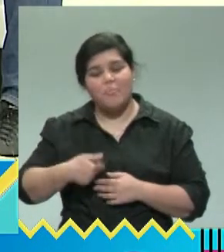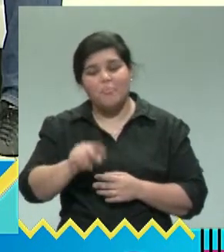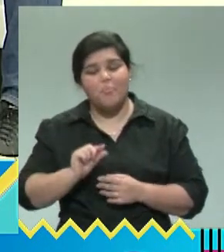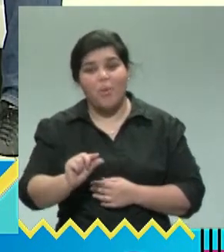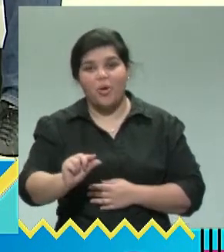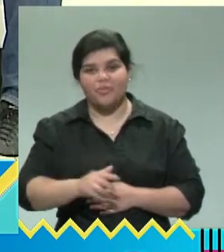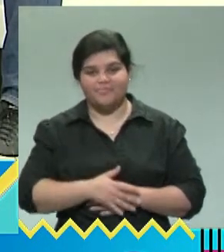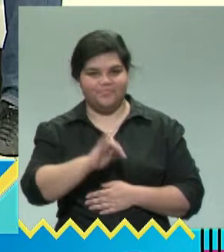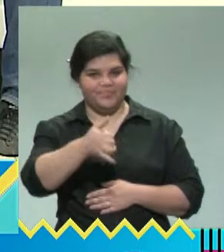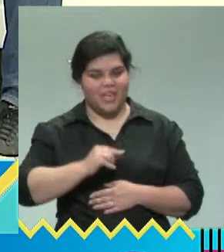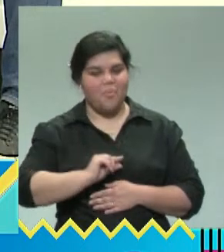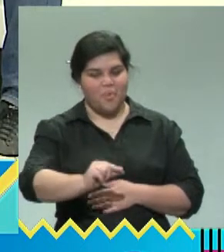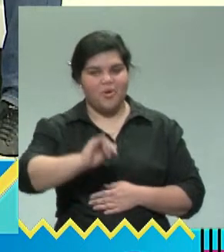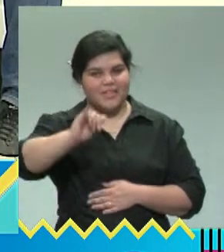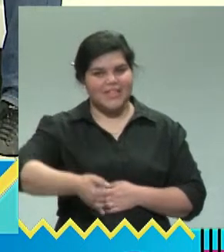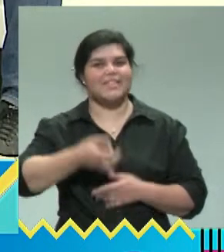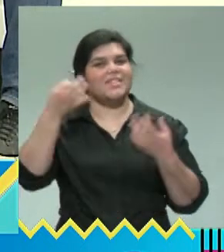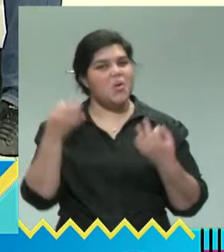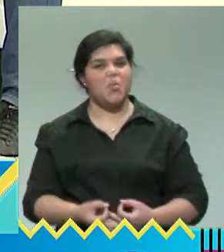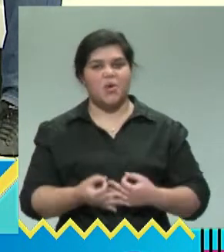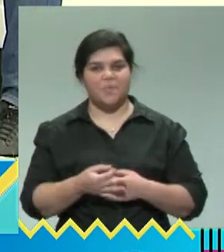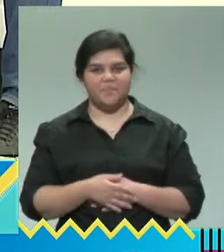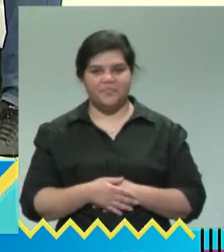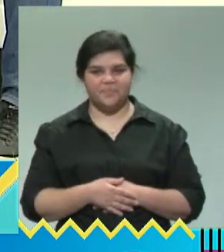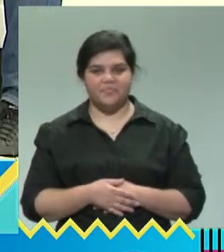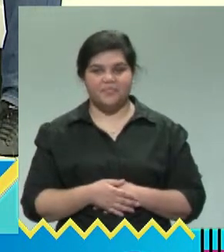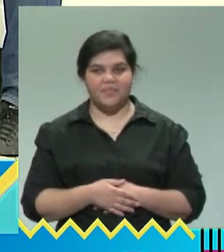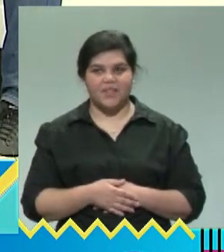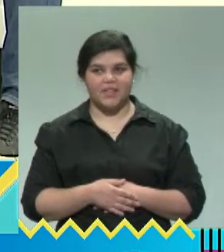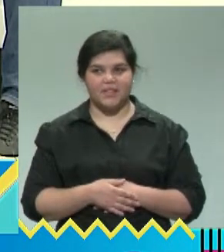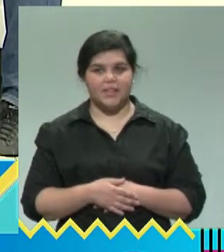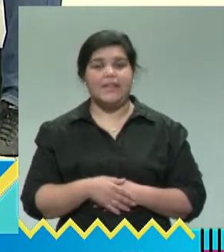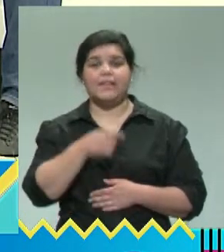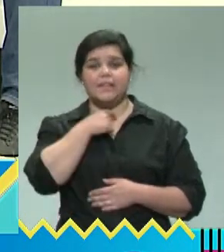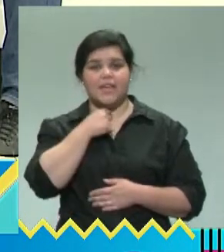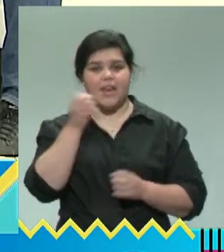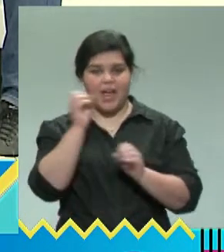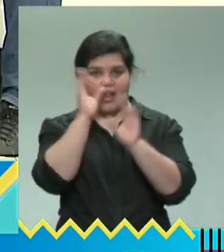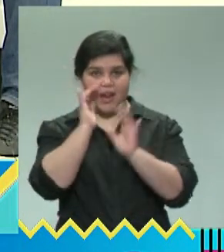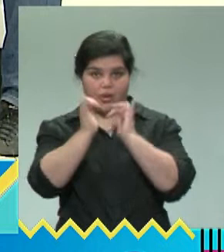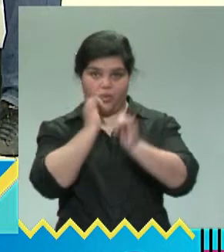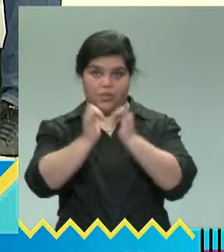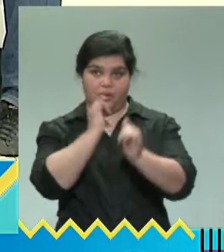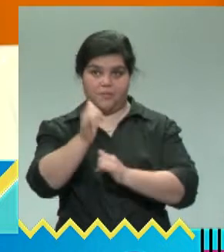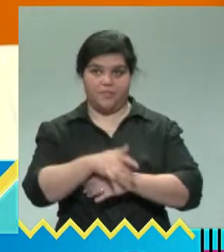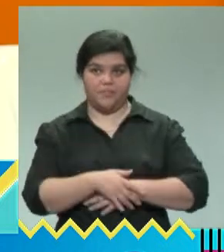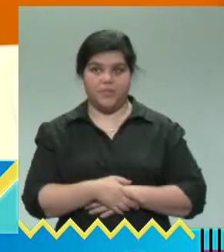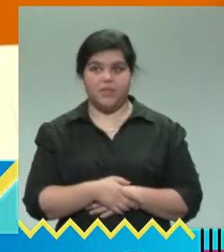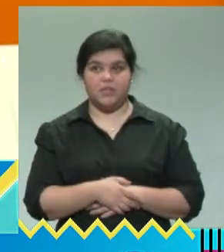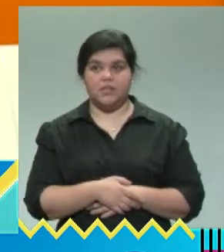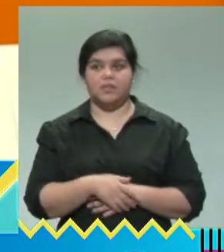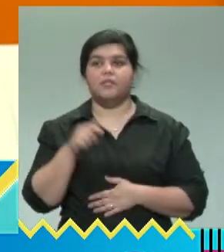dentro de poco. Bien. Va a ser porque estamos trabajando para esto. Quería hacerte una pequeña aclaración. Sí. Si bien